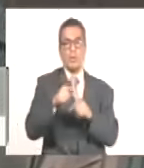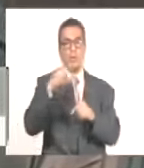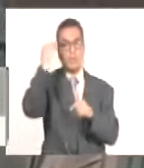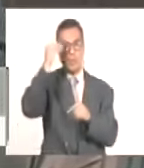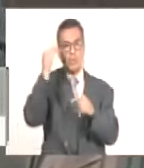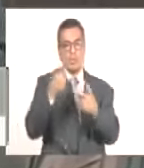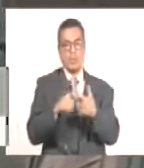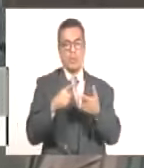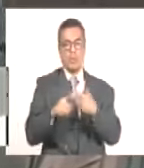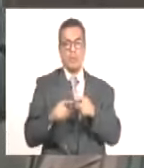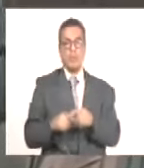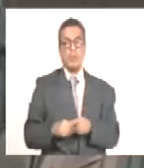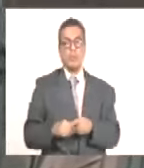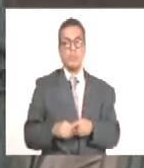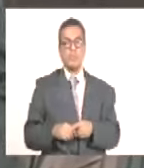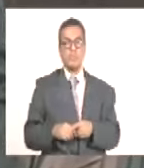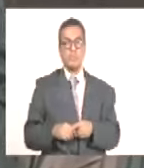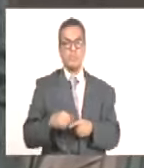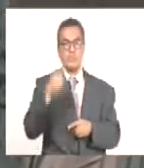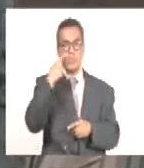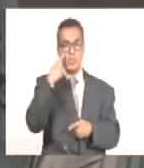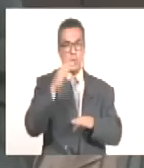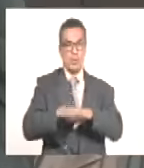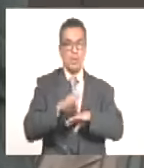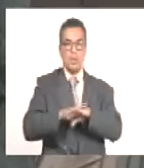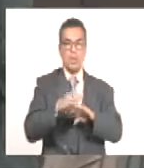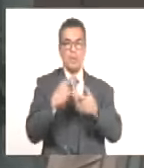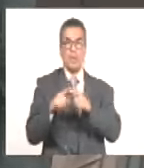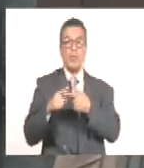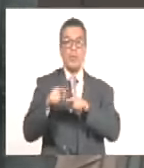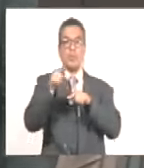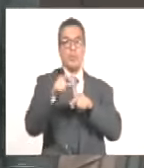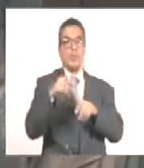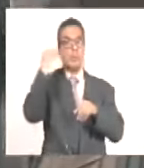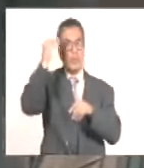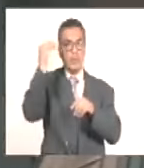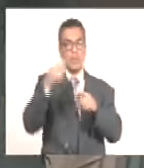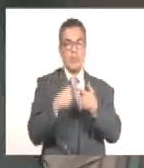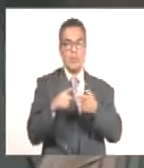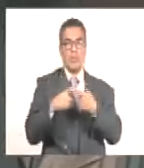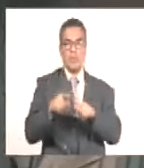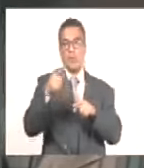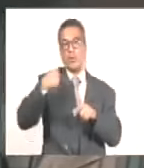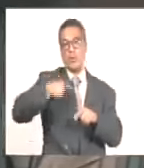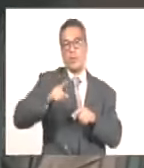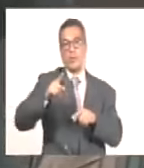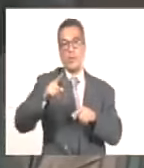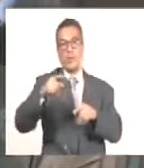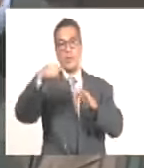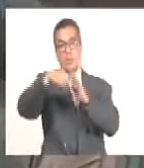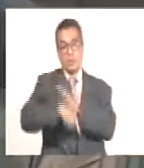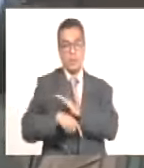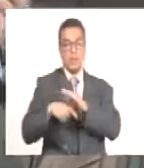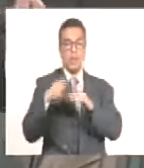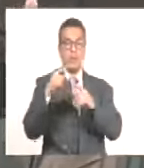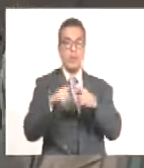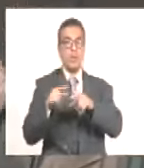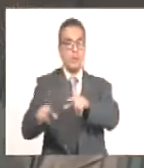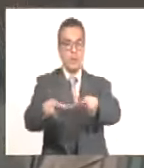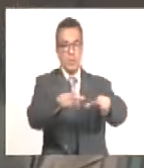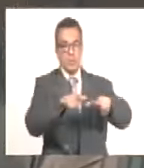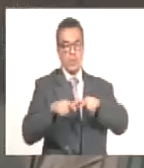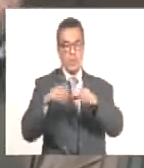pensar distinto. Mira lo que ocurre con otros países cuando piensan distinto, pero tienen razones de fondo, como